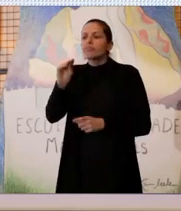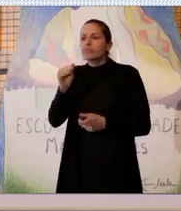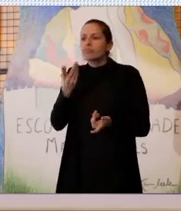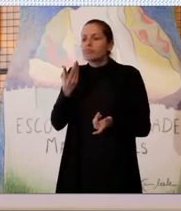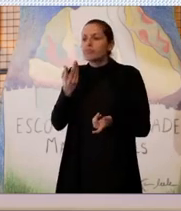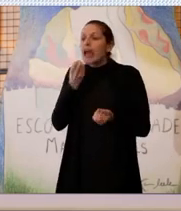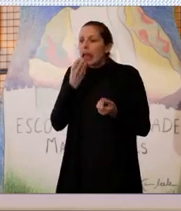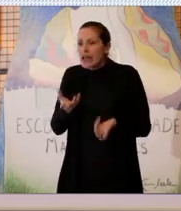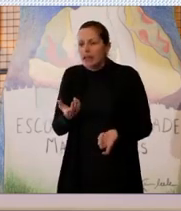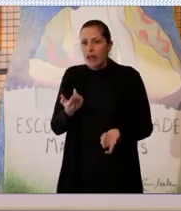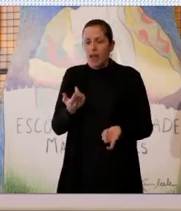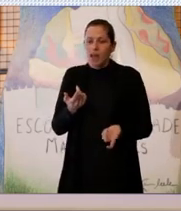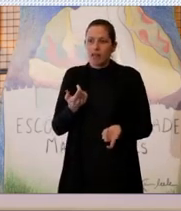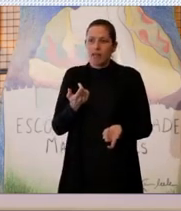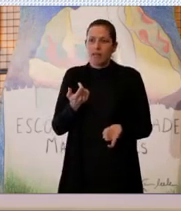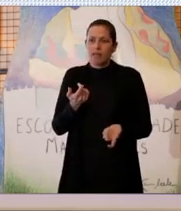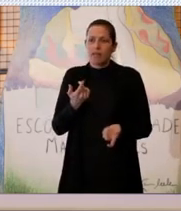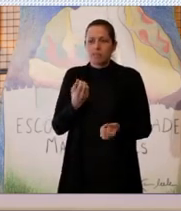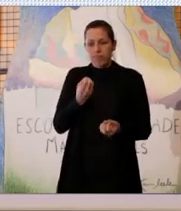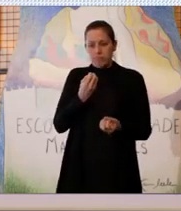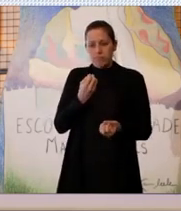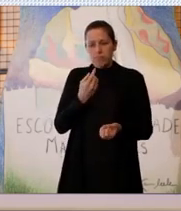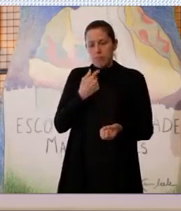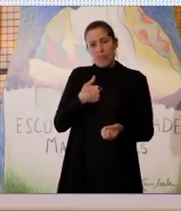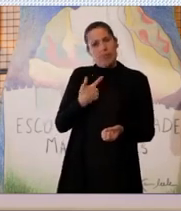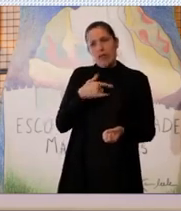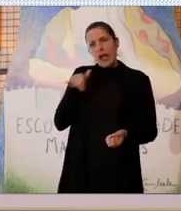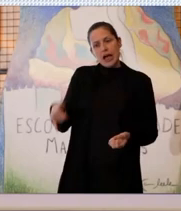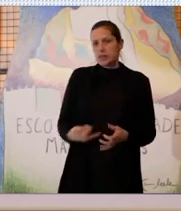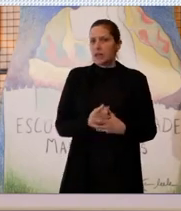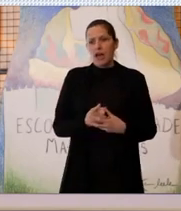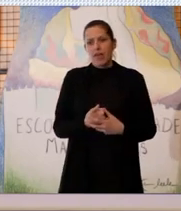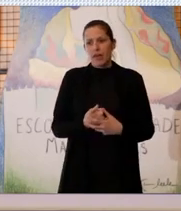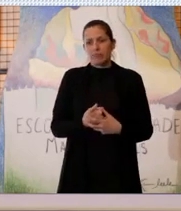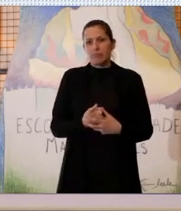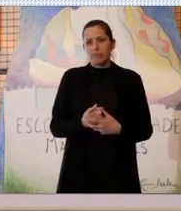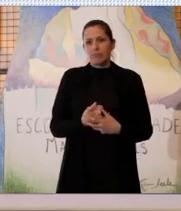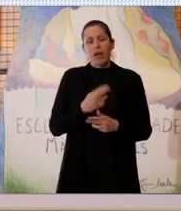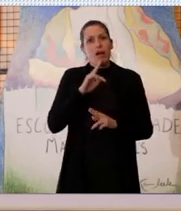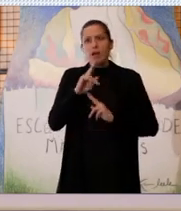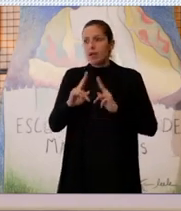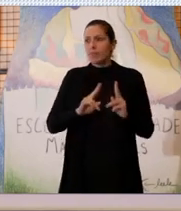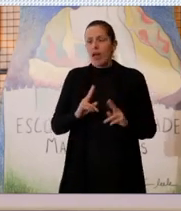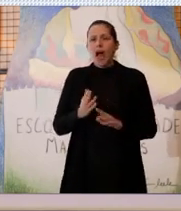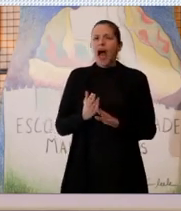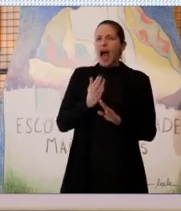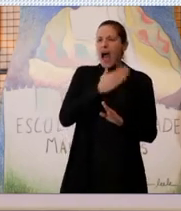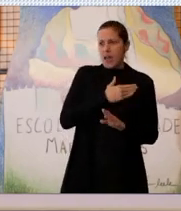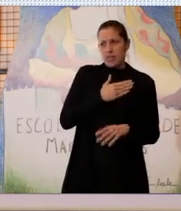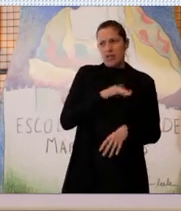le dije Nuria estoy muy cansado y me decía ella Laura Antes nos cansábamos